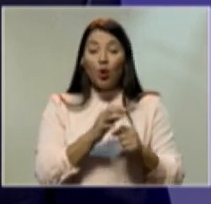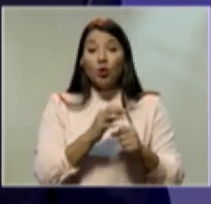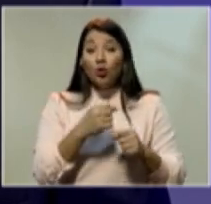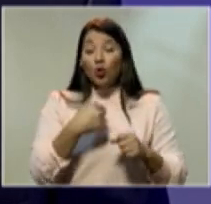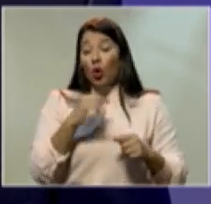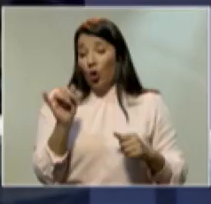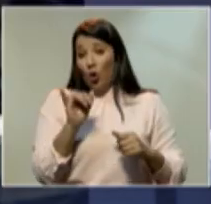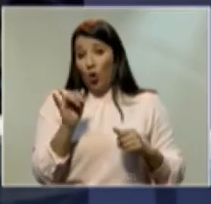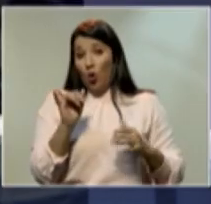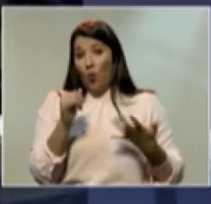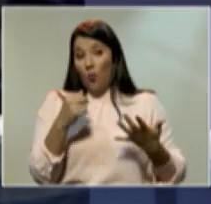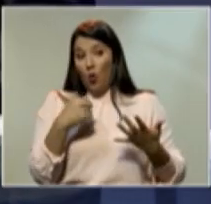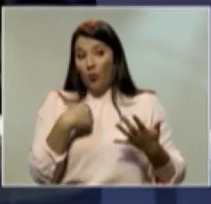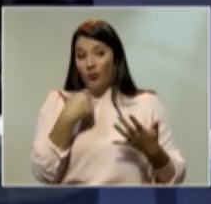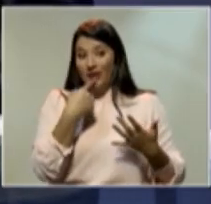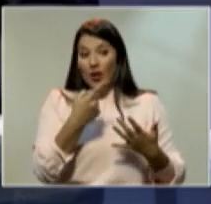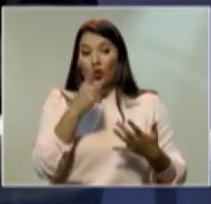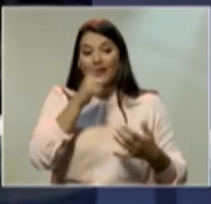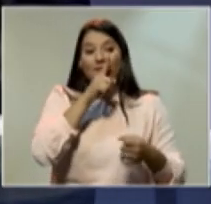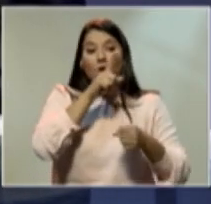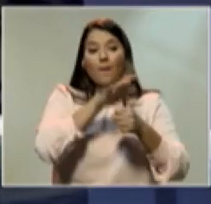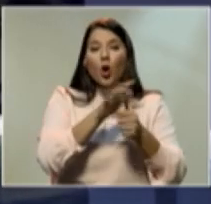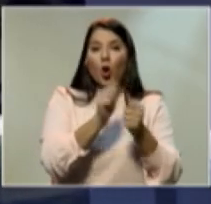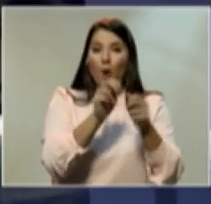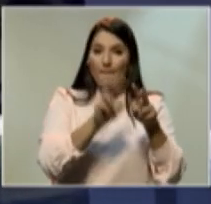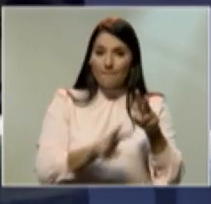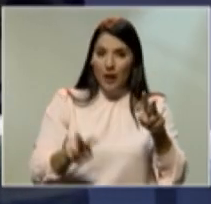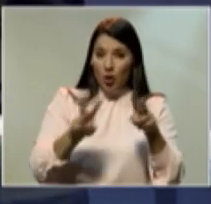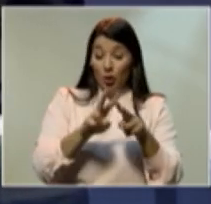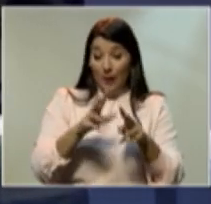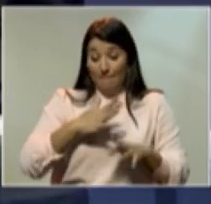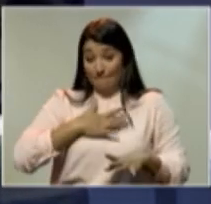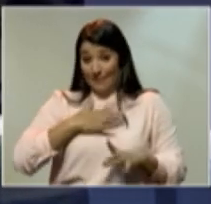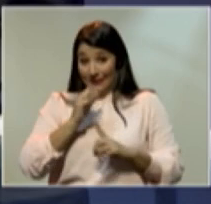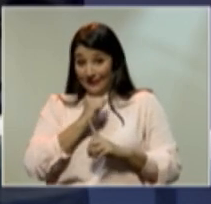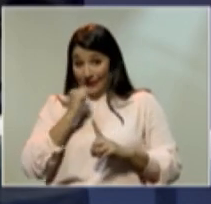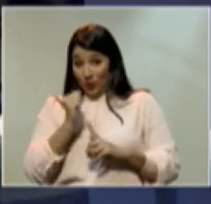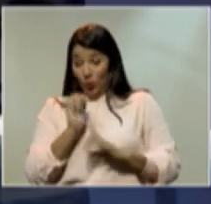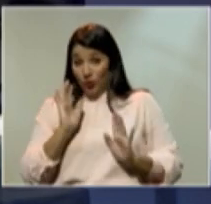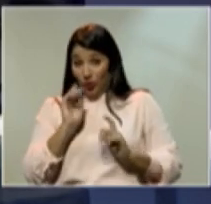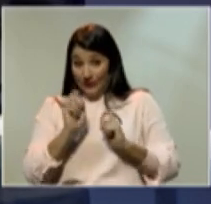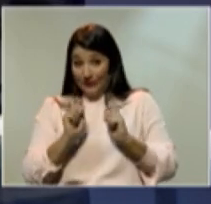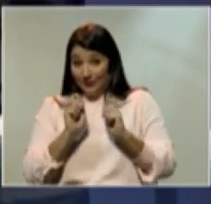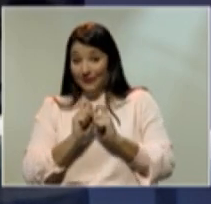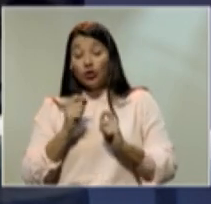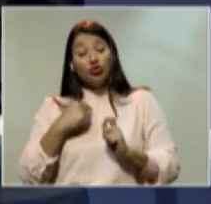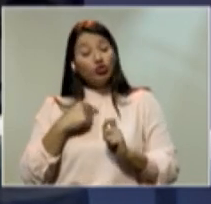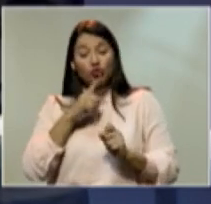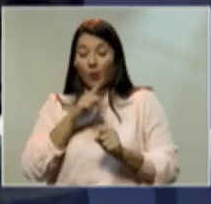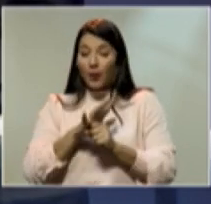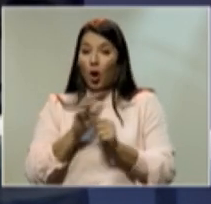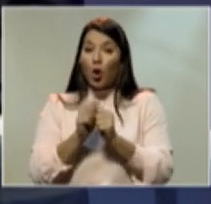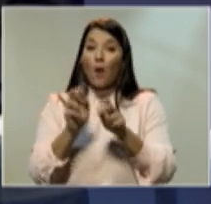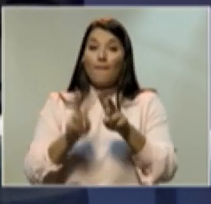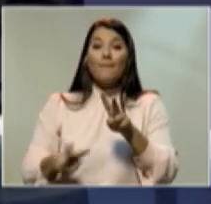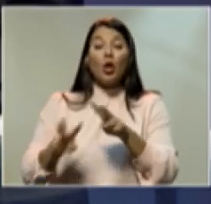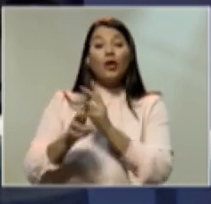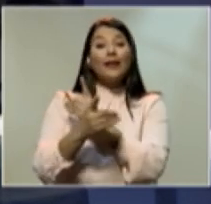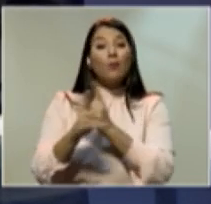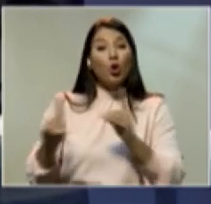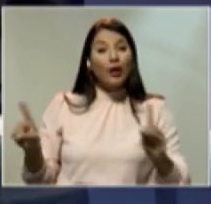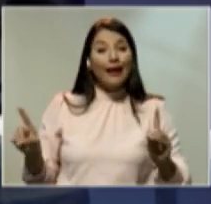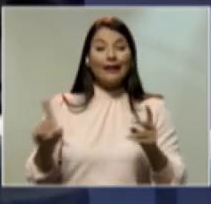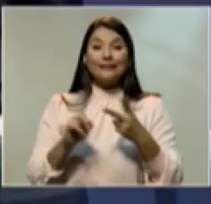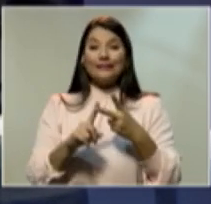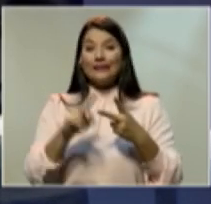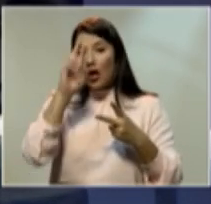unos valores, en mi caso particular creo que con los valores de la democracia liberal, con los